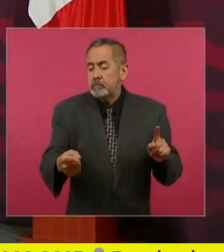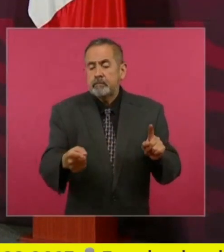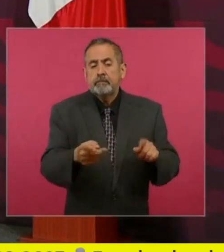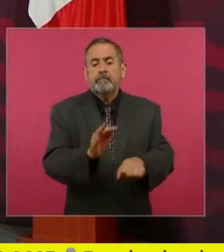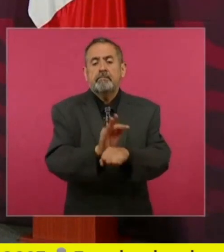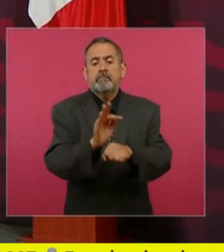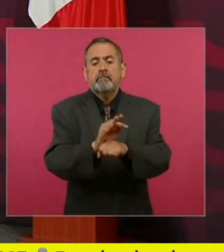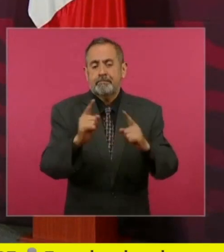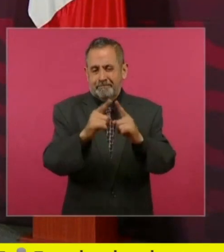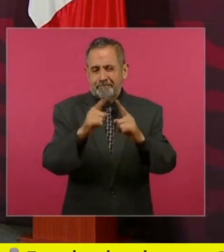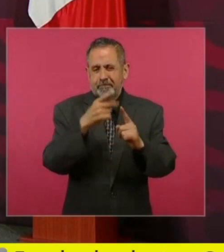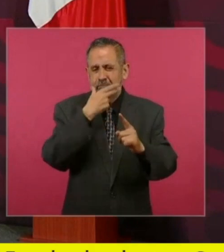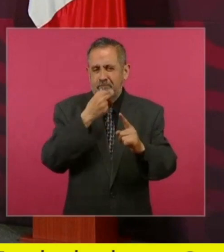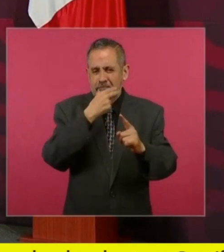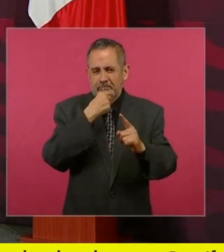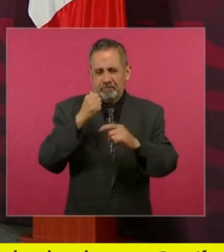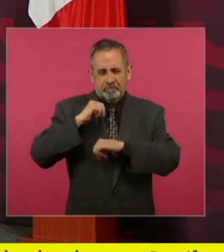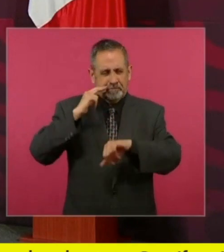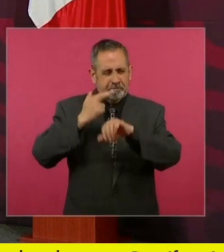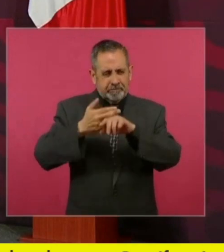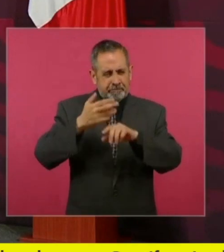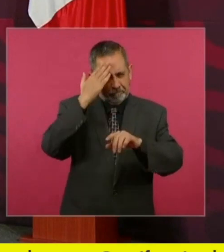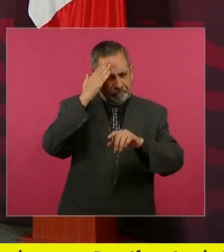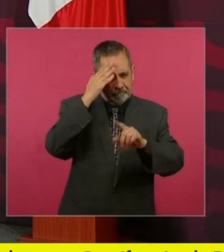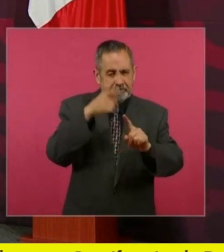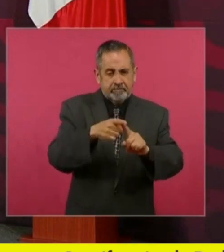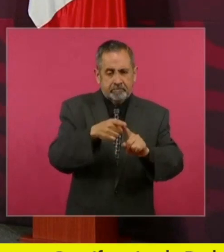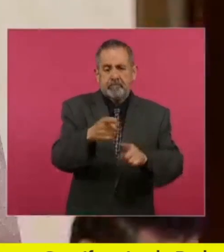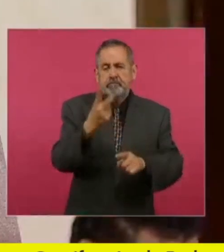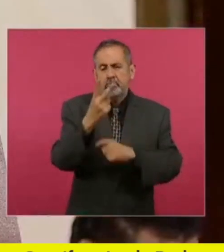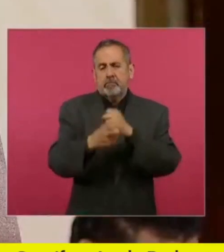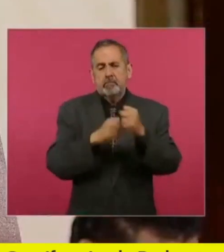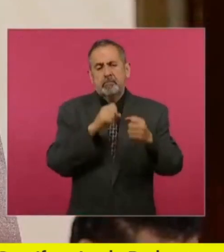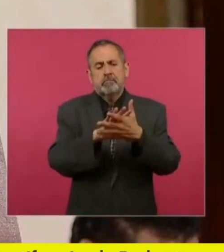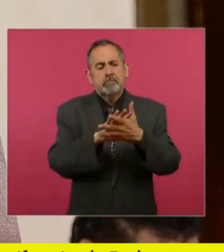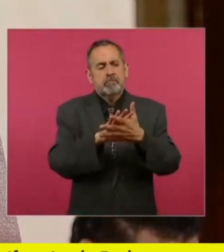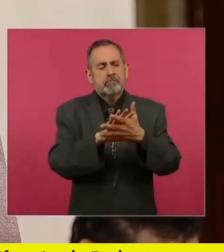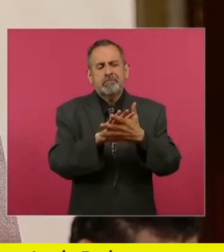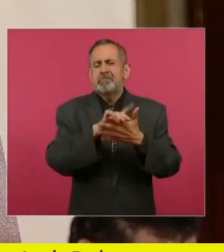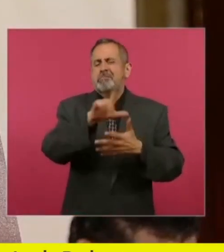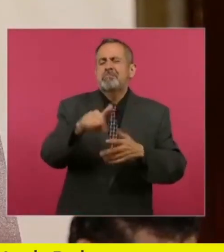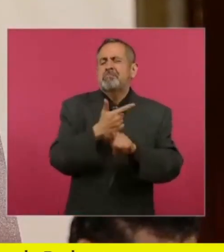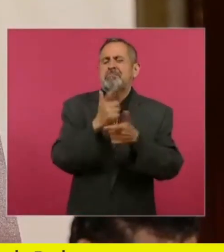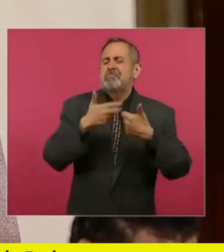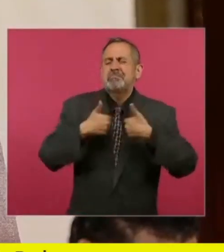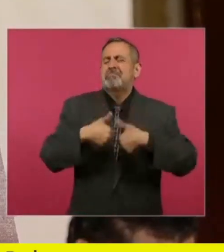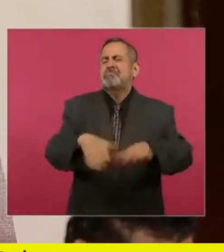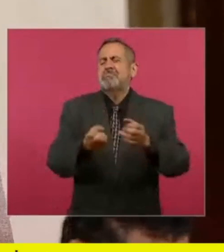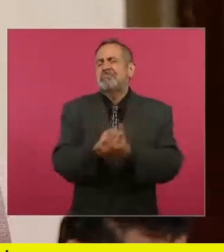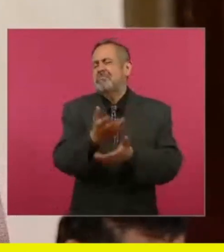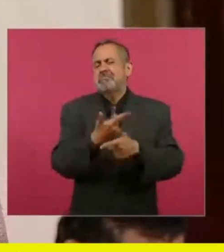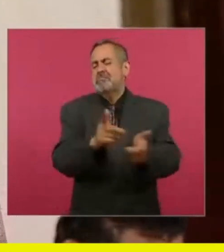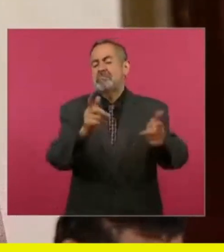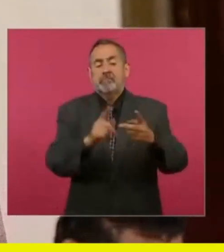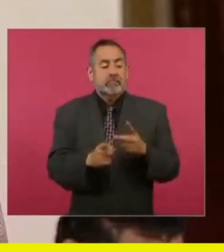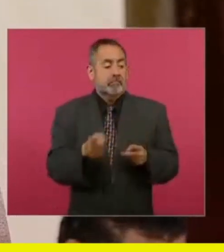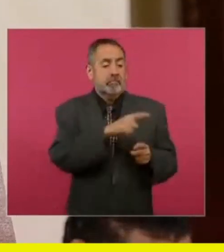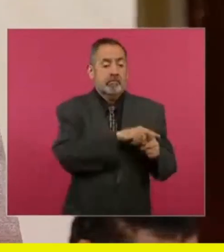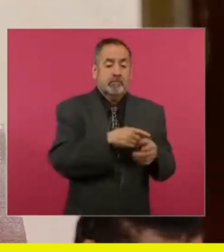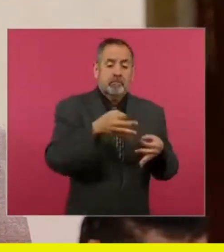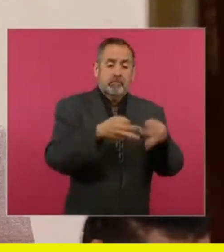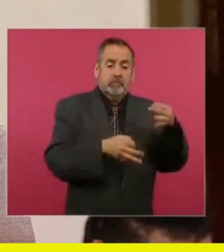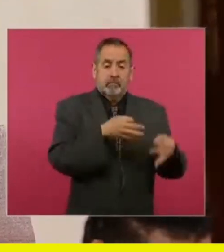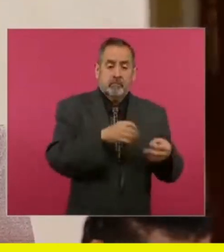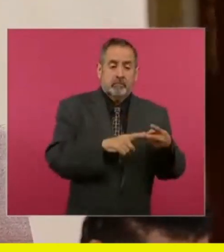que llevaba dos años presos mientras que los magistrados Roberto Antonio Domínguez Muñoz y